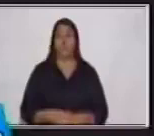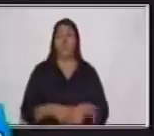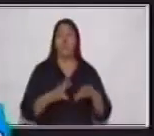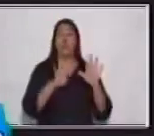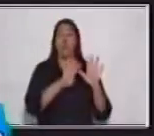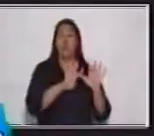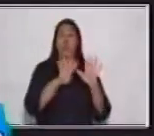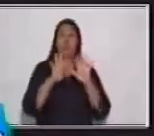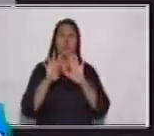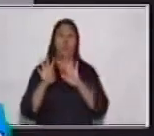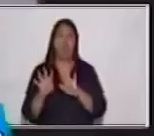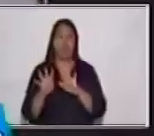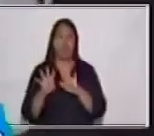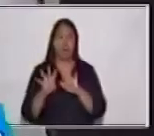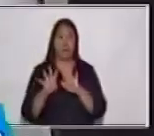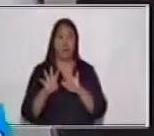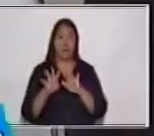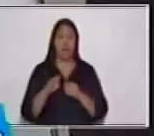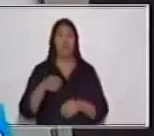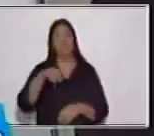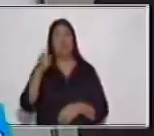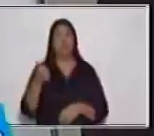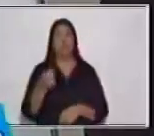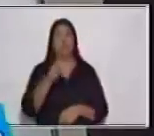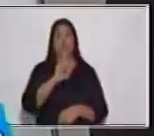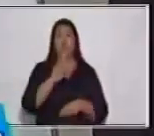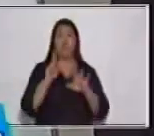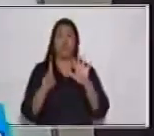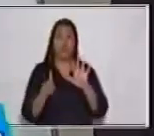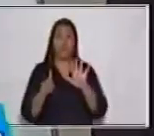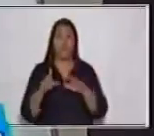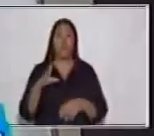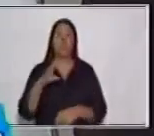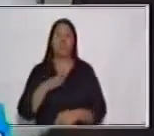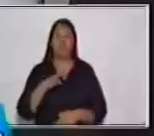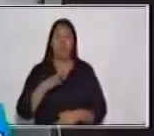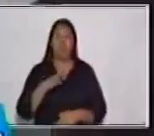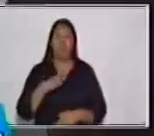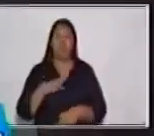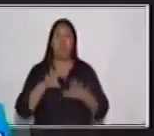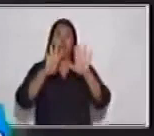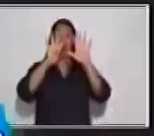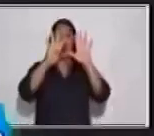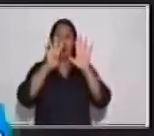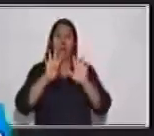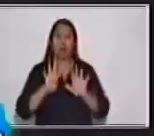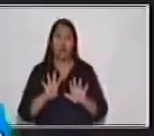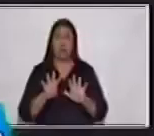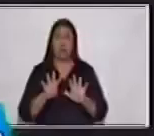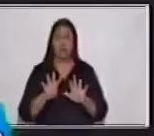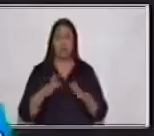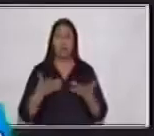99 y 36 tiene novena. Novena de 99 es